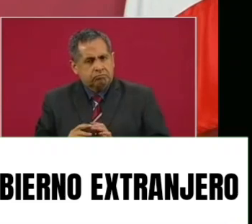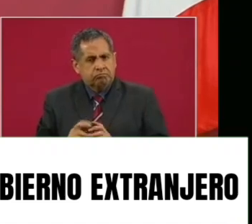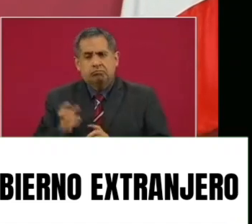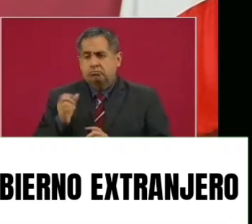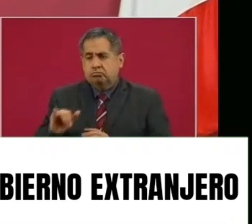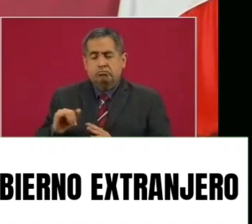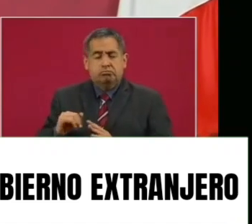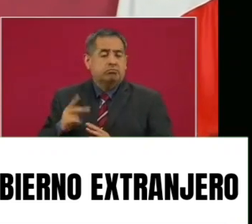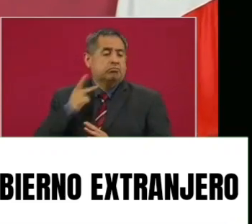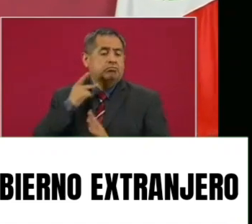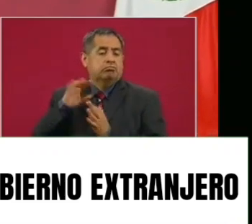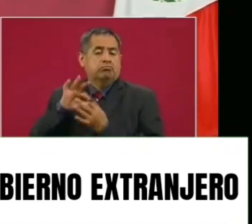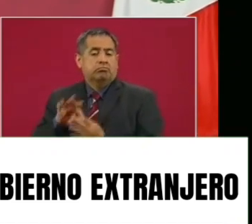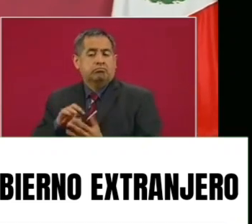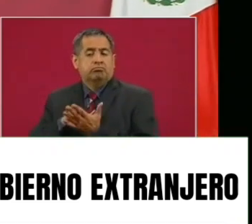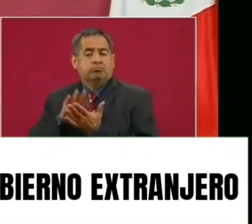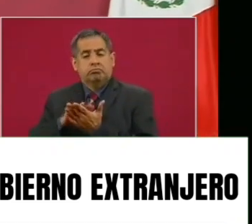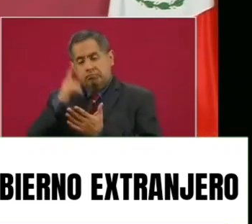conformando nuestra política exterior.